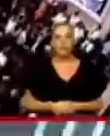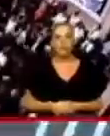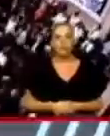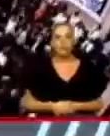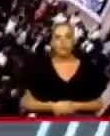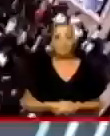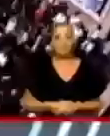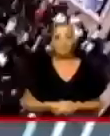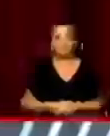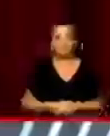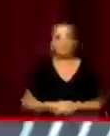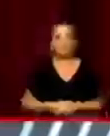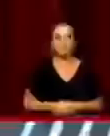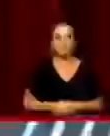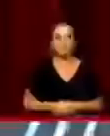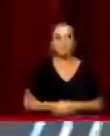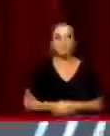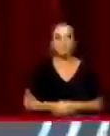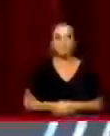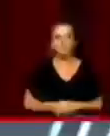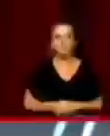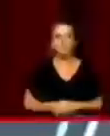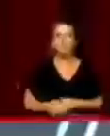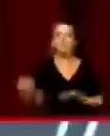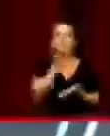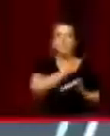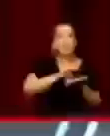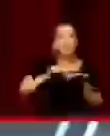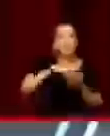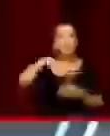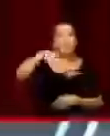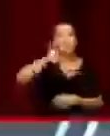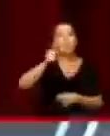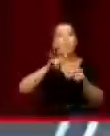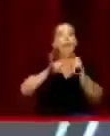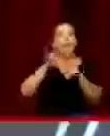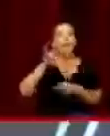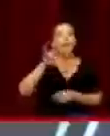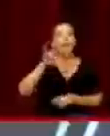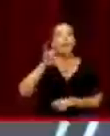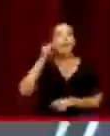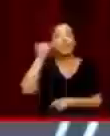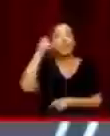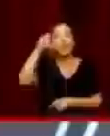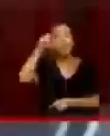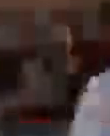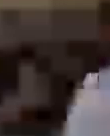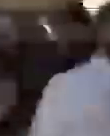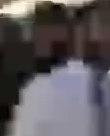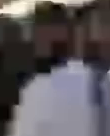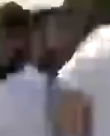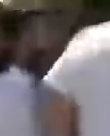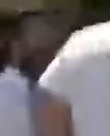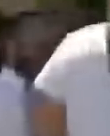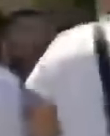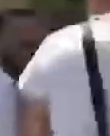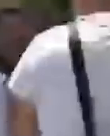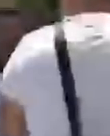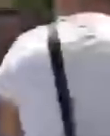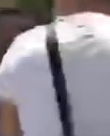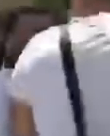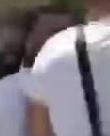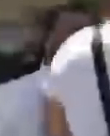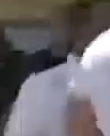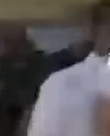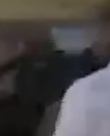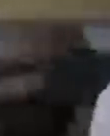Están liberando el puente Porredón. Dale. Vamos a hacer un switch de pantalla. Vamos a poner en primer plano